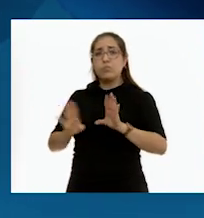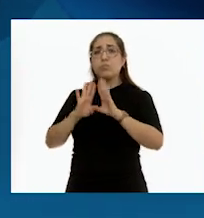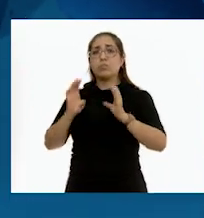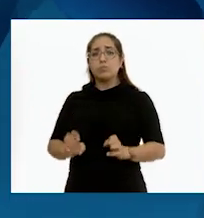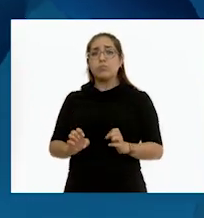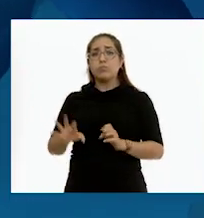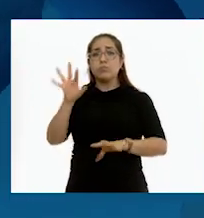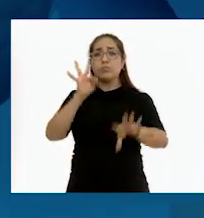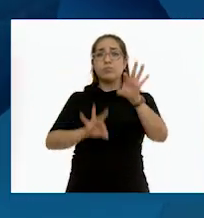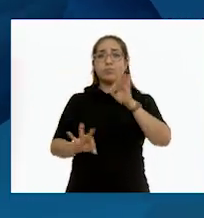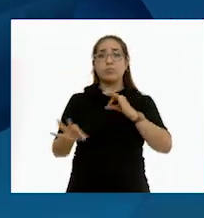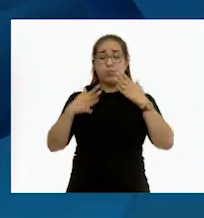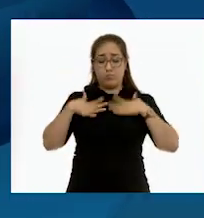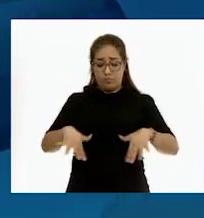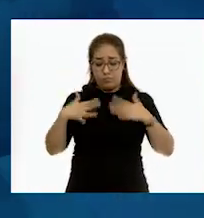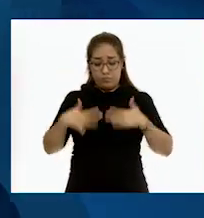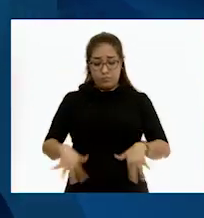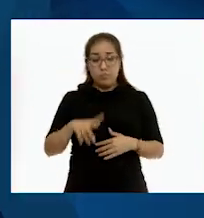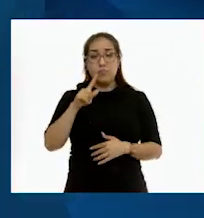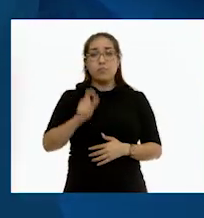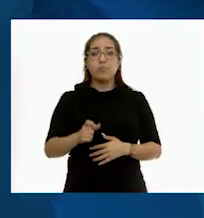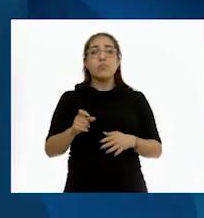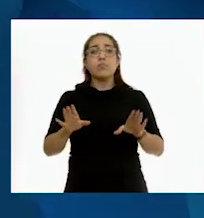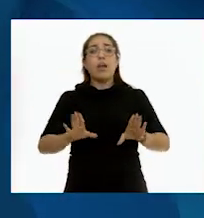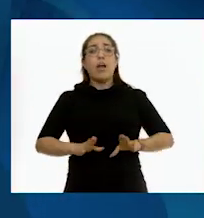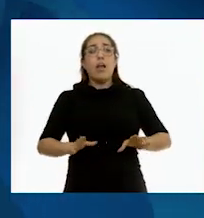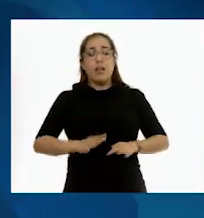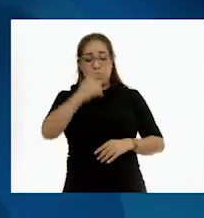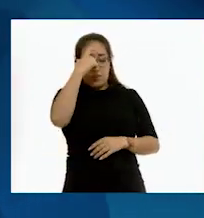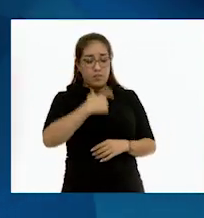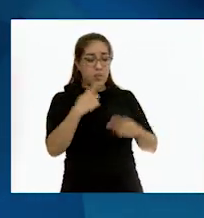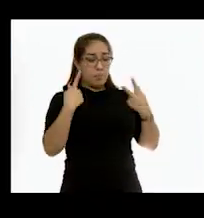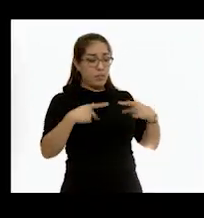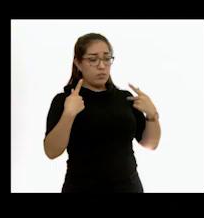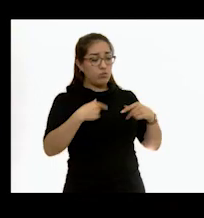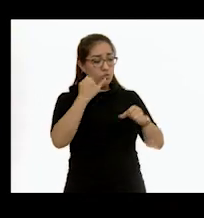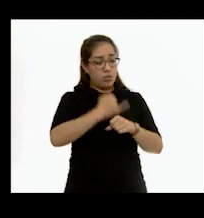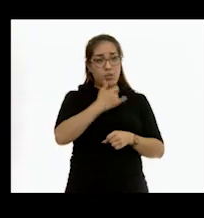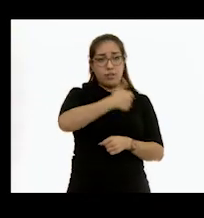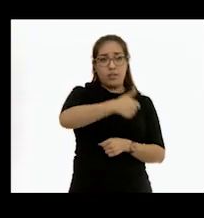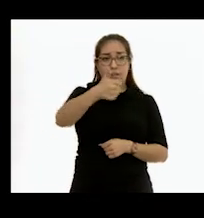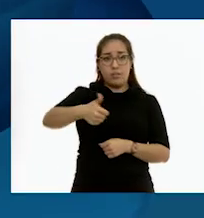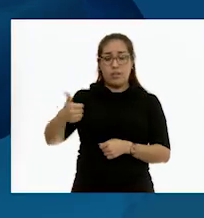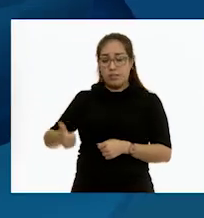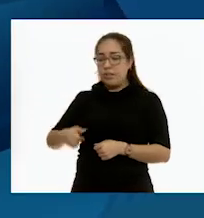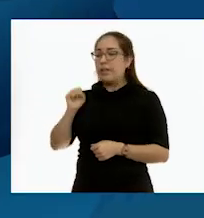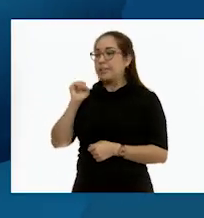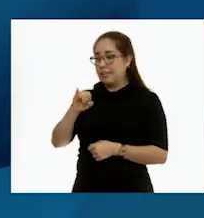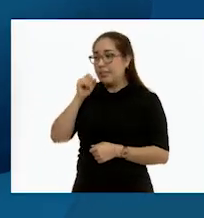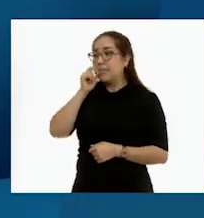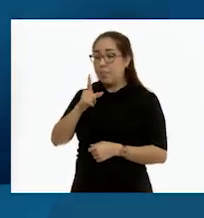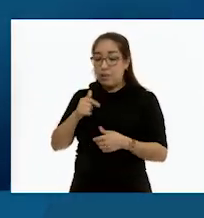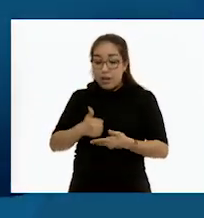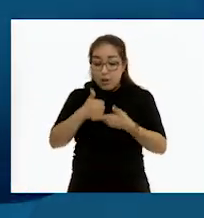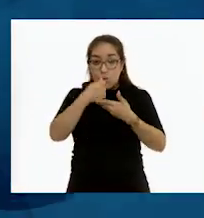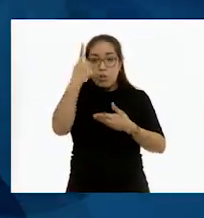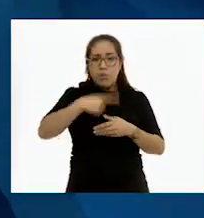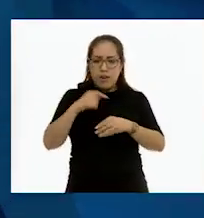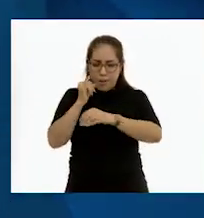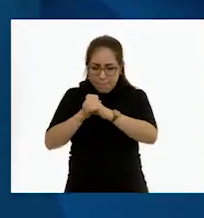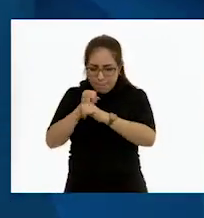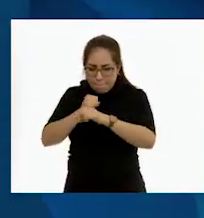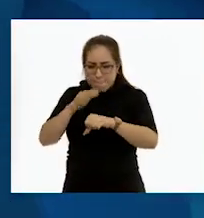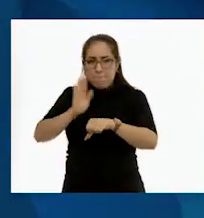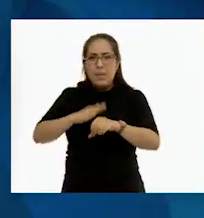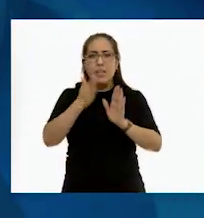Elegir nuestro vestuario nos permite reforzar la caracterización de los distintos personajes. Y nos impulsa a investigar más sobre la